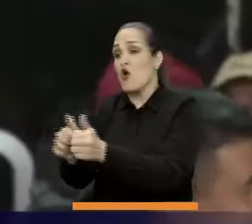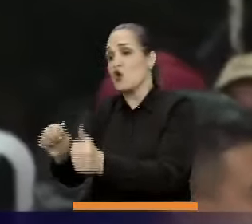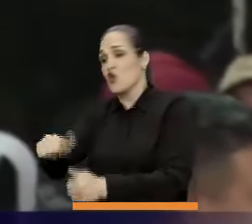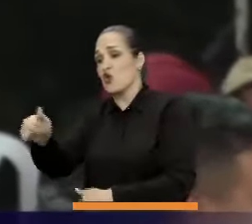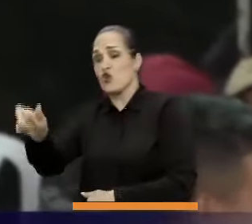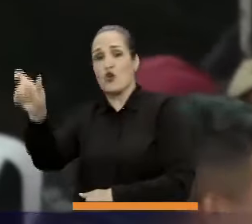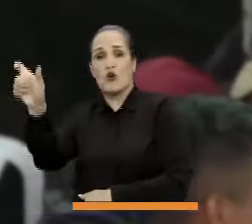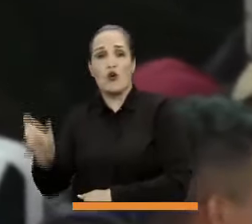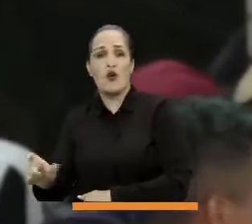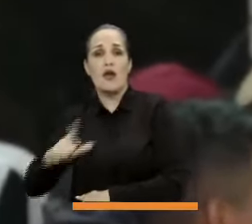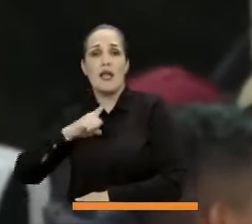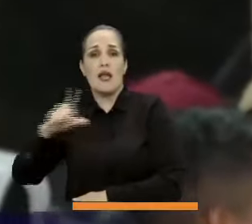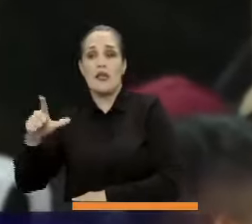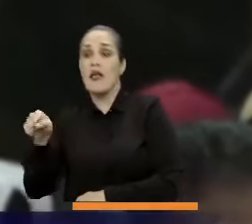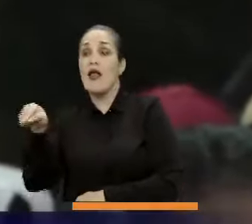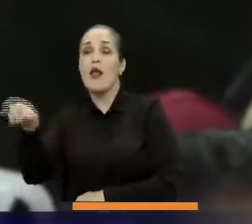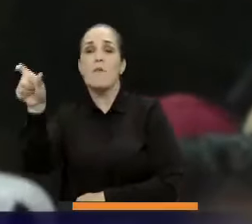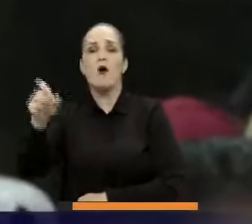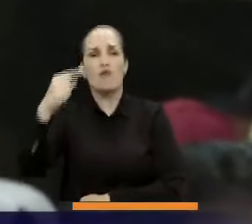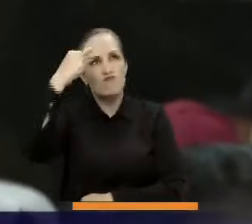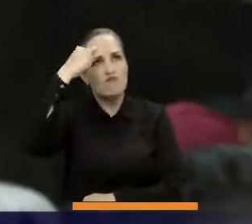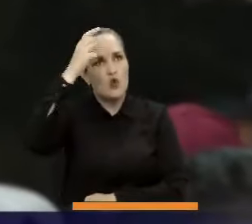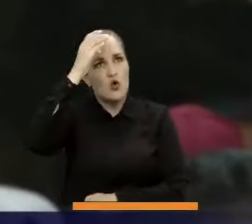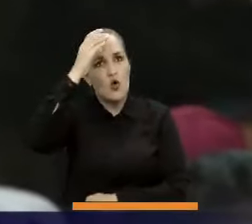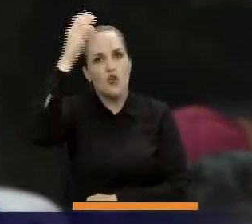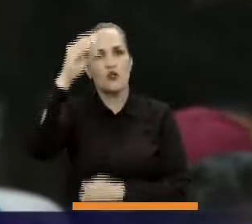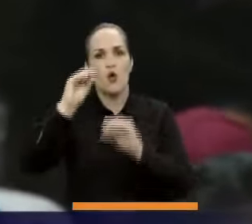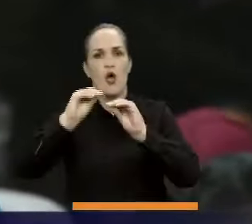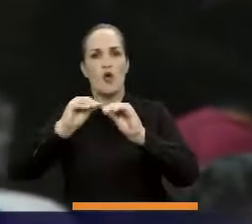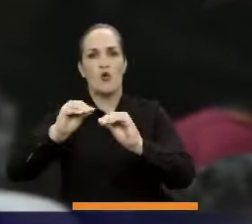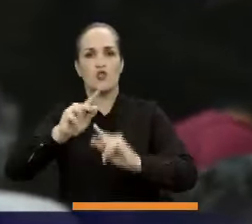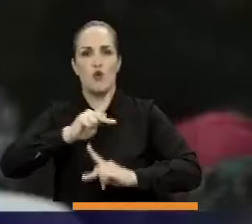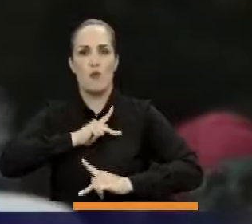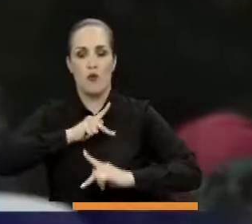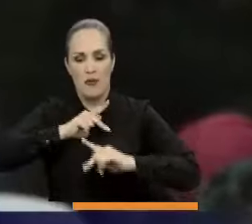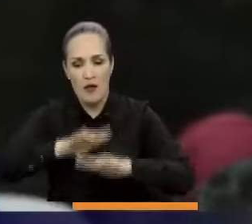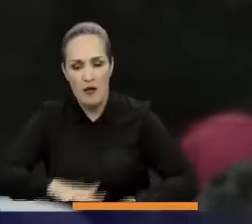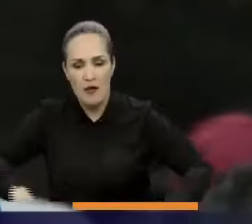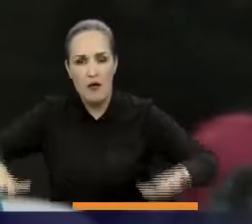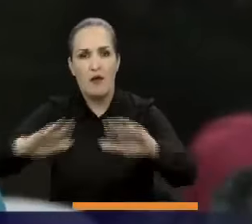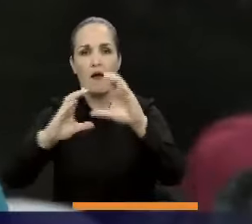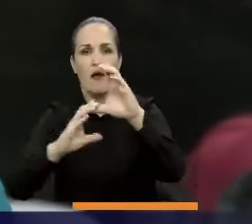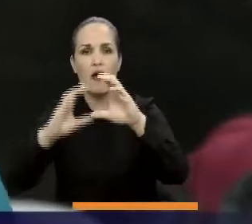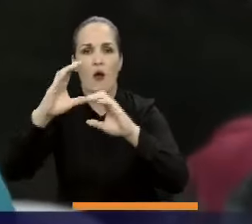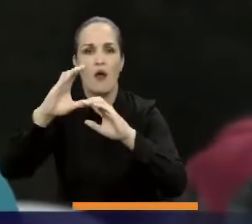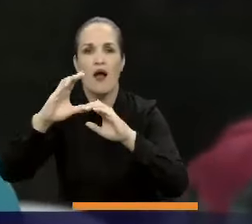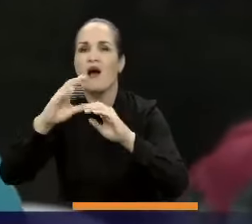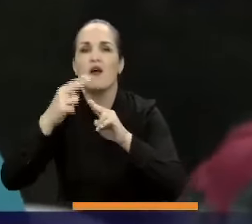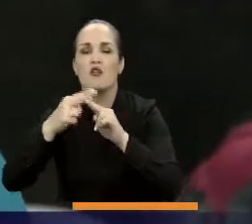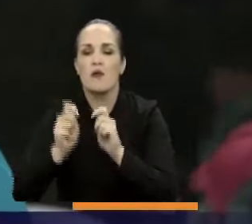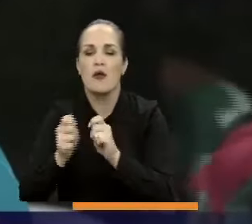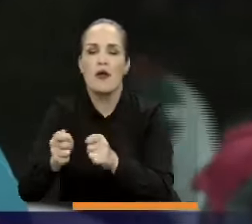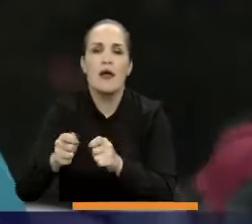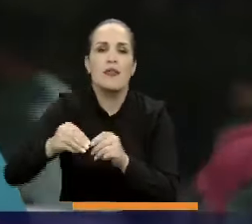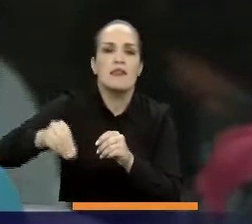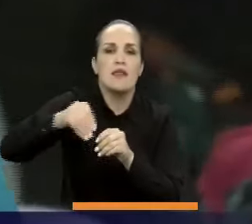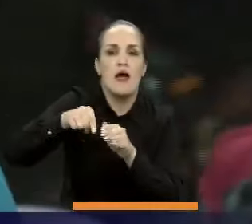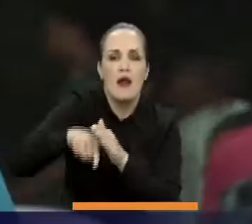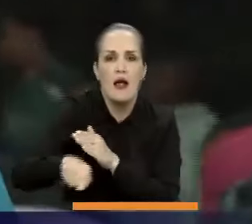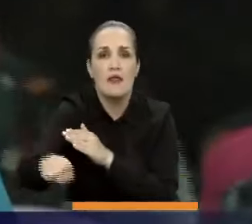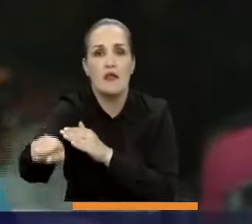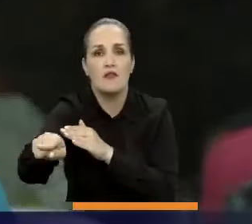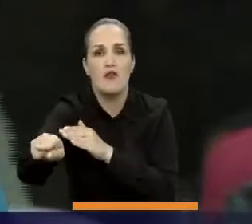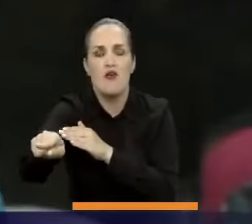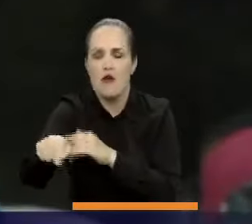de educación propia acá en el Cauca, en la zona tierra adentro. Y por eso pues hemos compuesto esta canción que llama